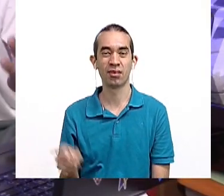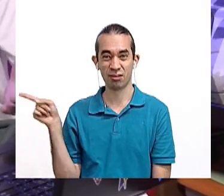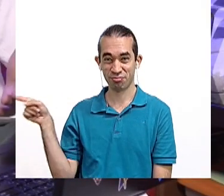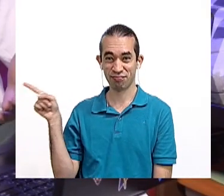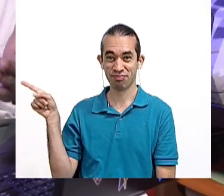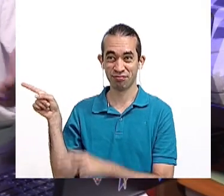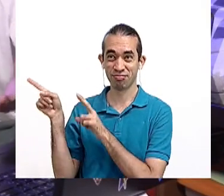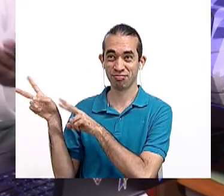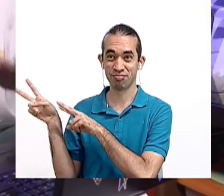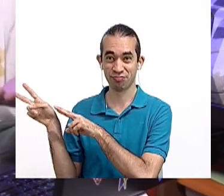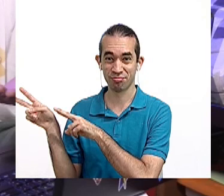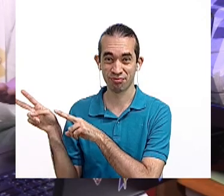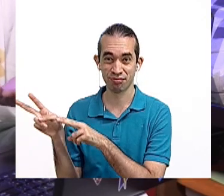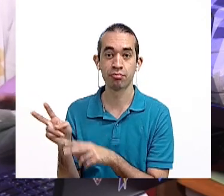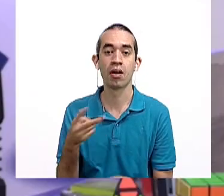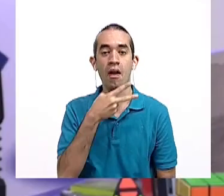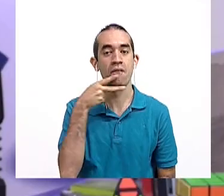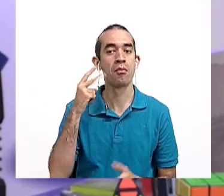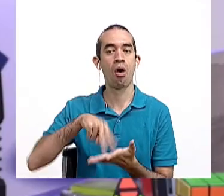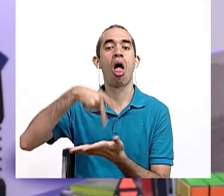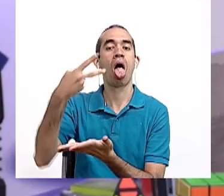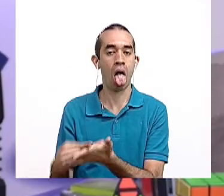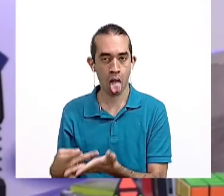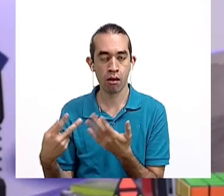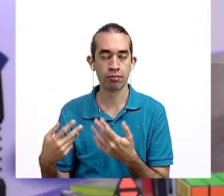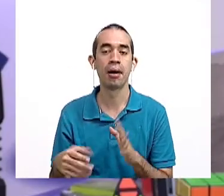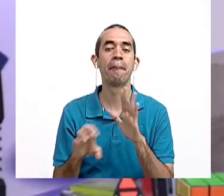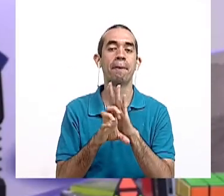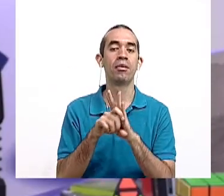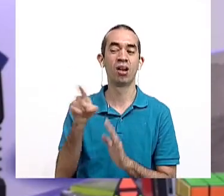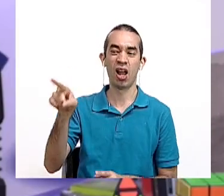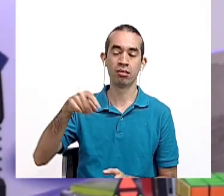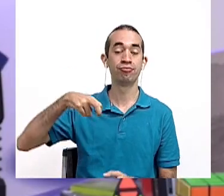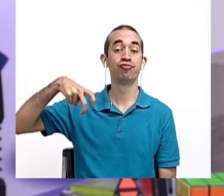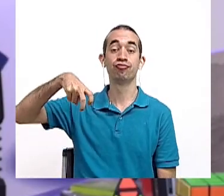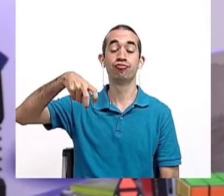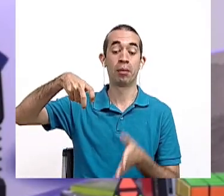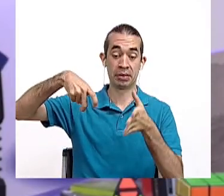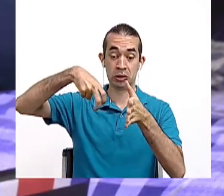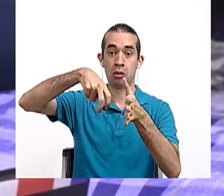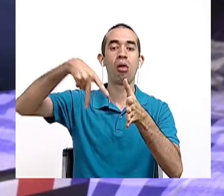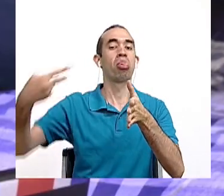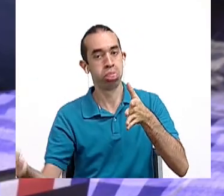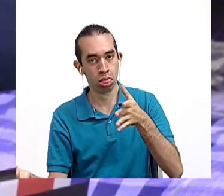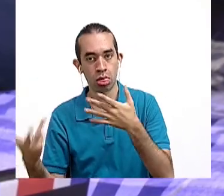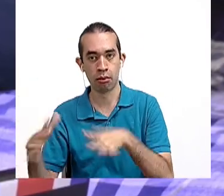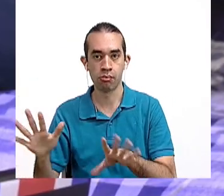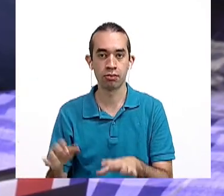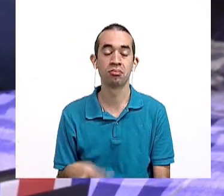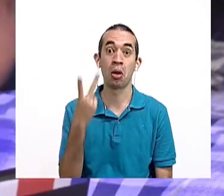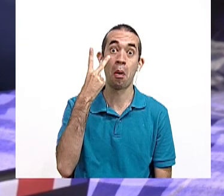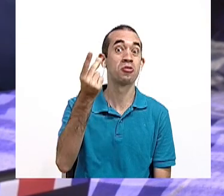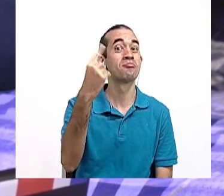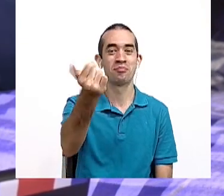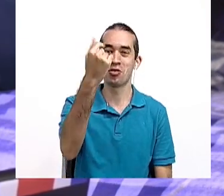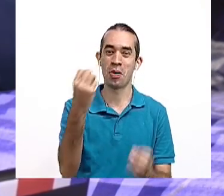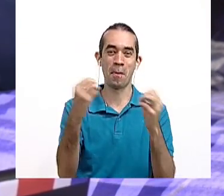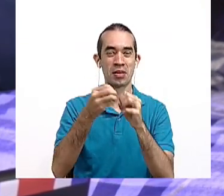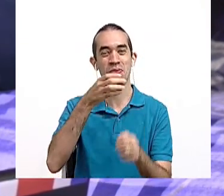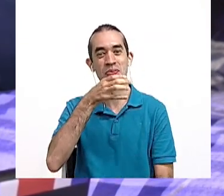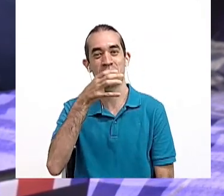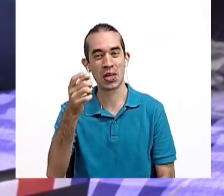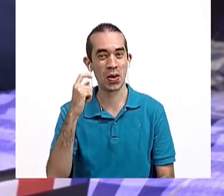una conjugación del verbo caer. Por ejemplo, él se cayó en el pasillo. Bueno, nos vemos pronto con más tips de